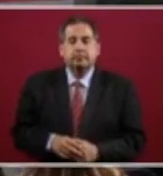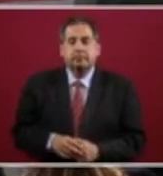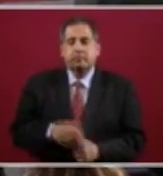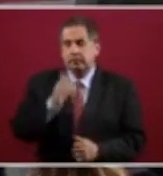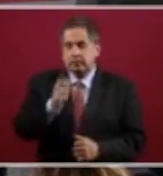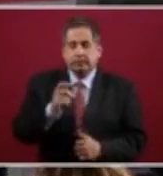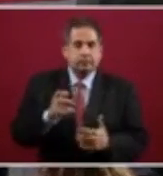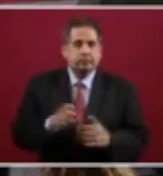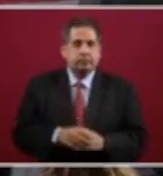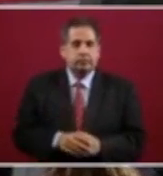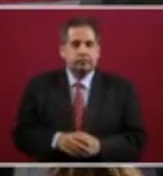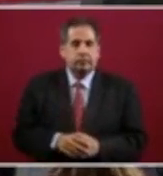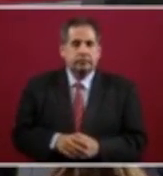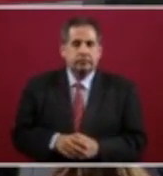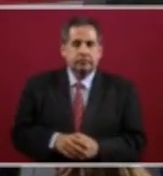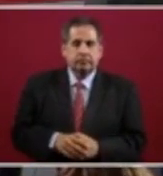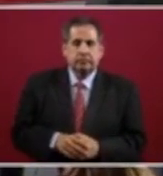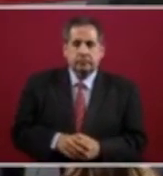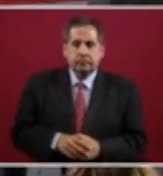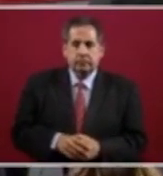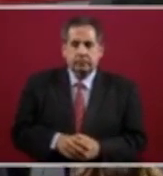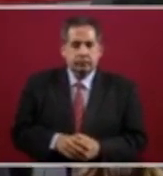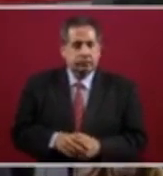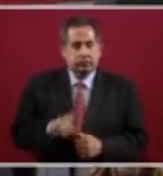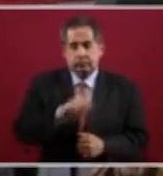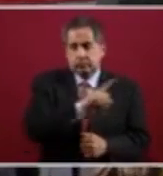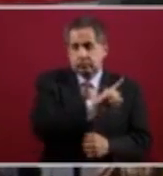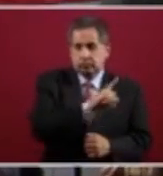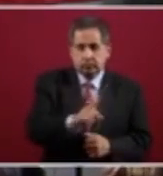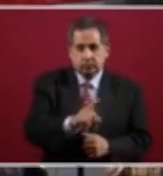llega un infartado